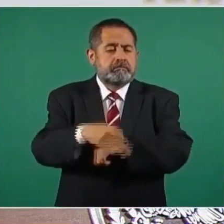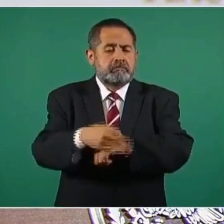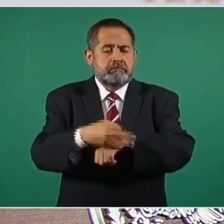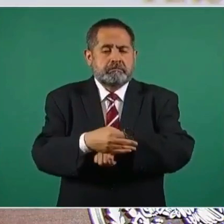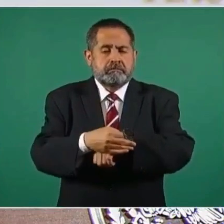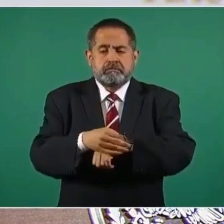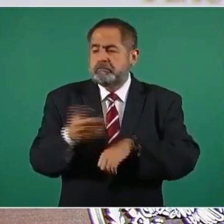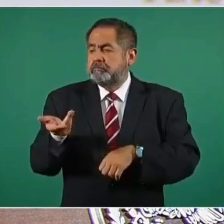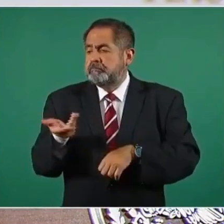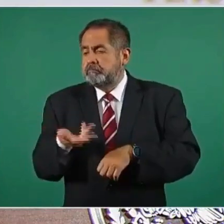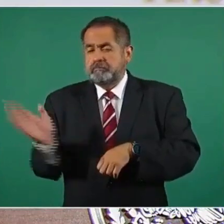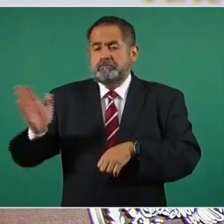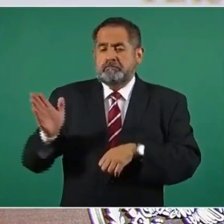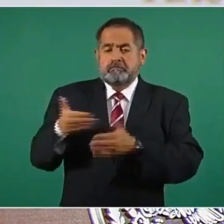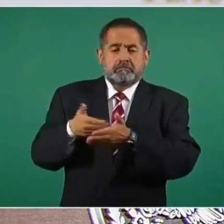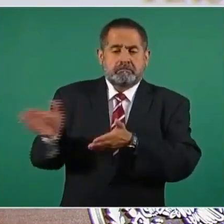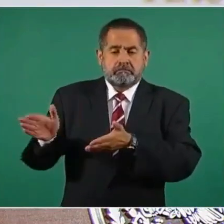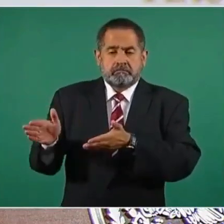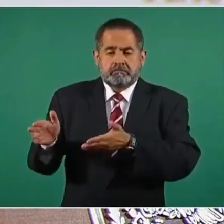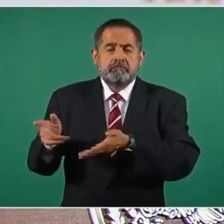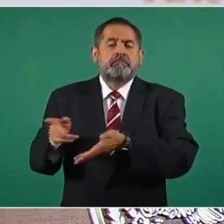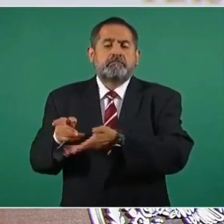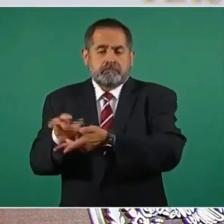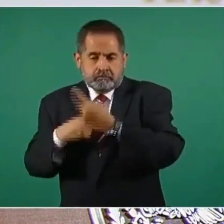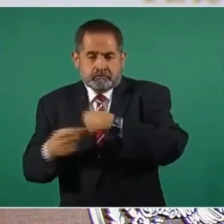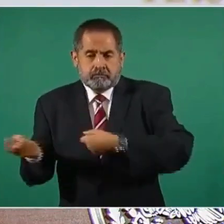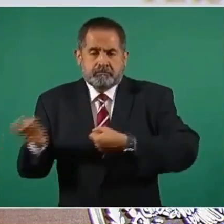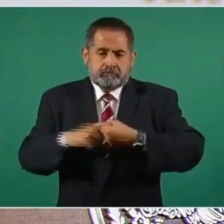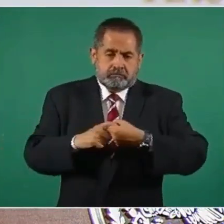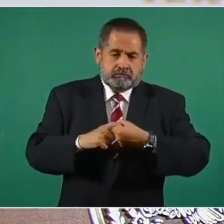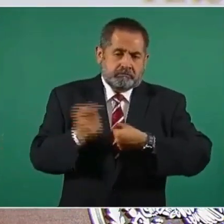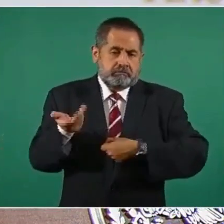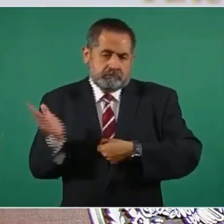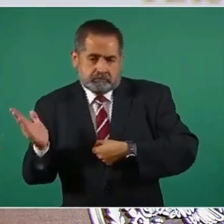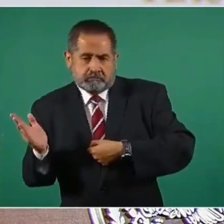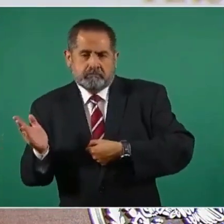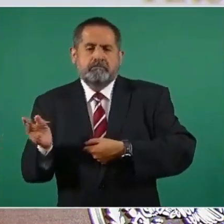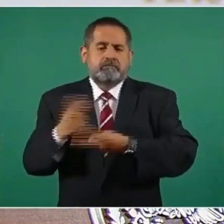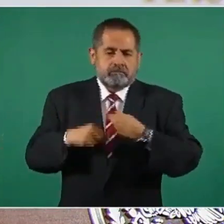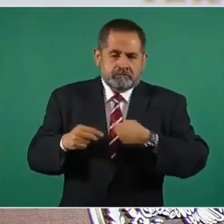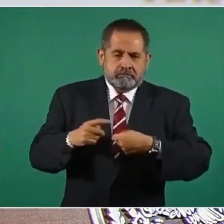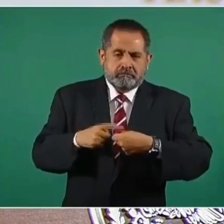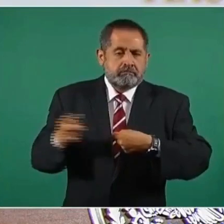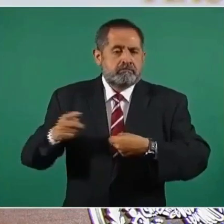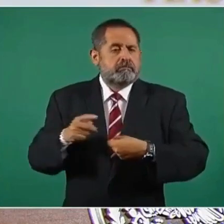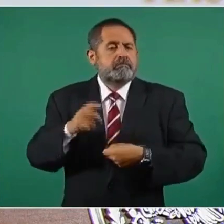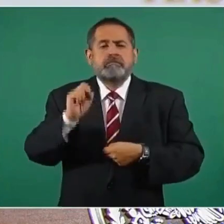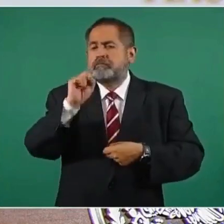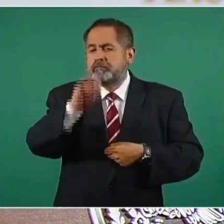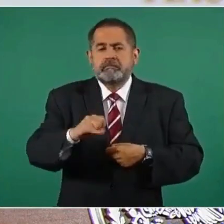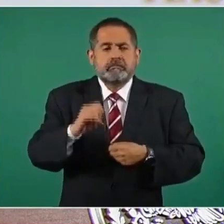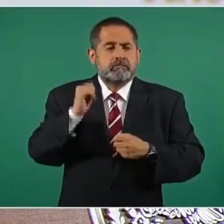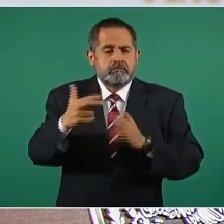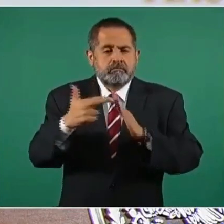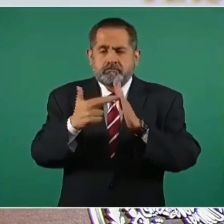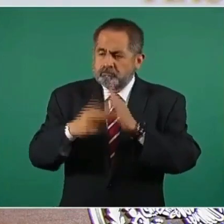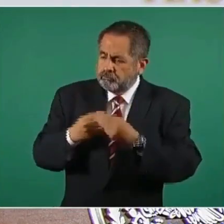les despedía sin ningún tipo de prestación. Ahora es distinto.